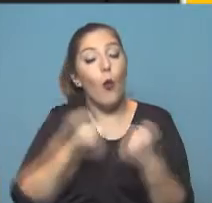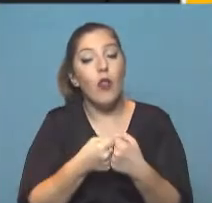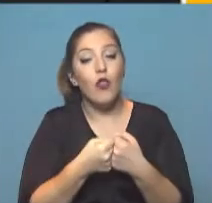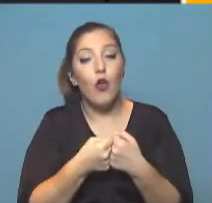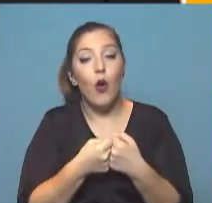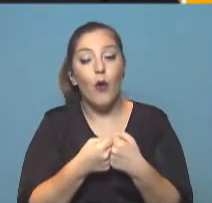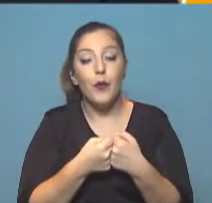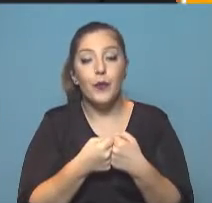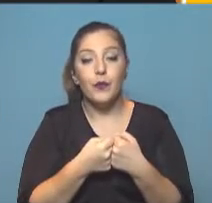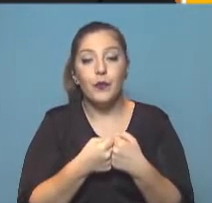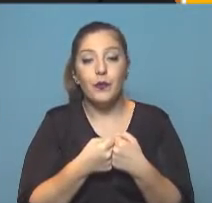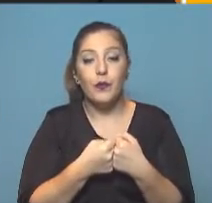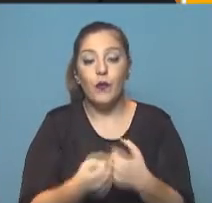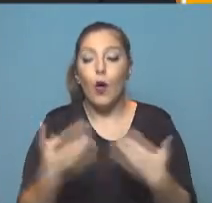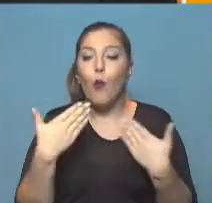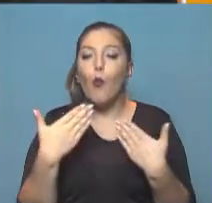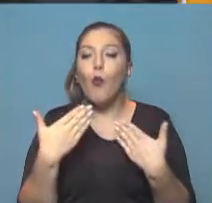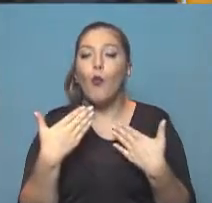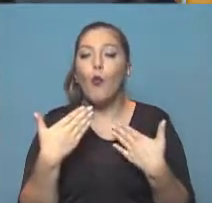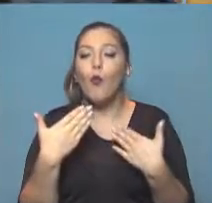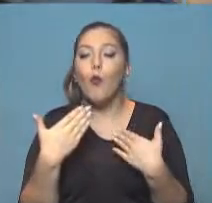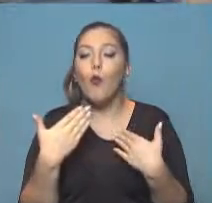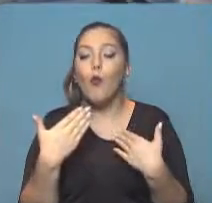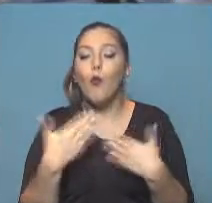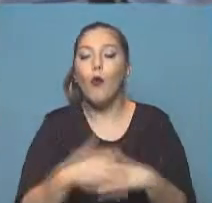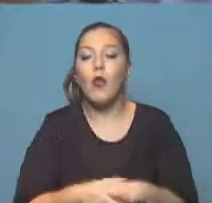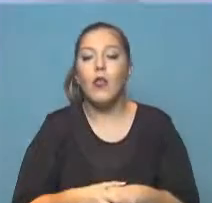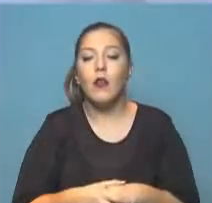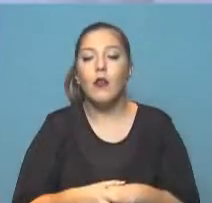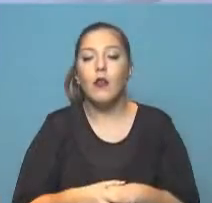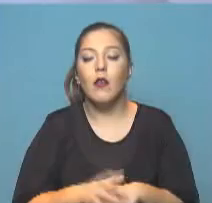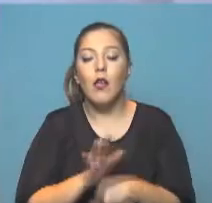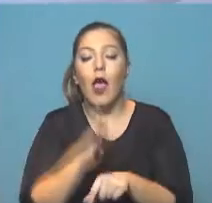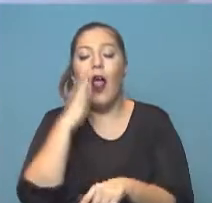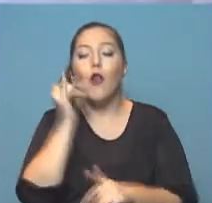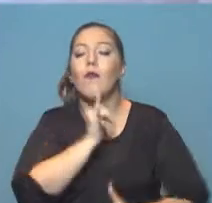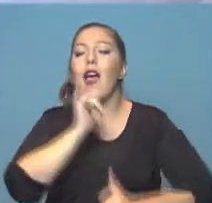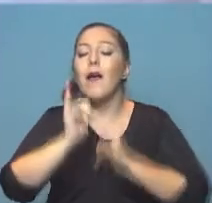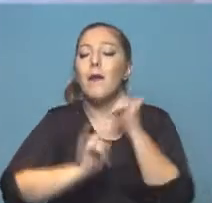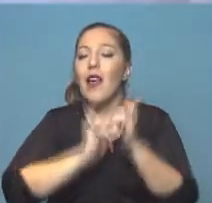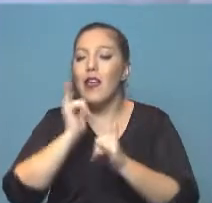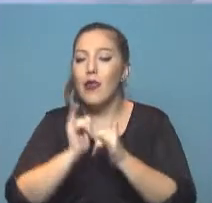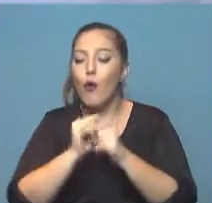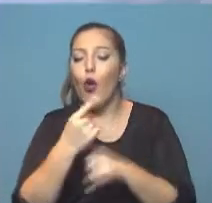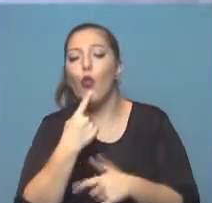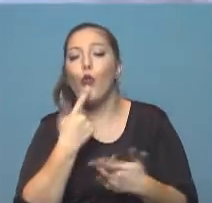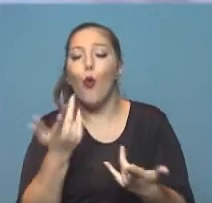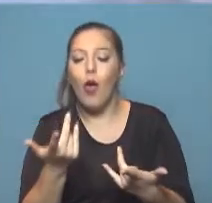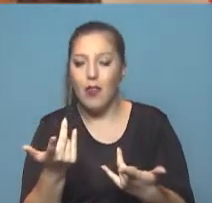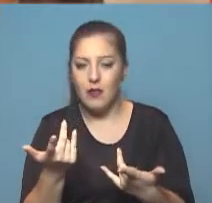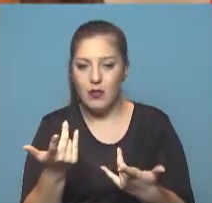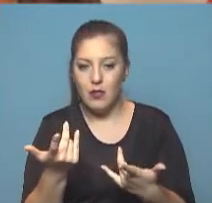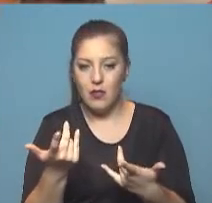se puede concebir un adendum que sea explicativo de aquellas dudas, de